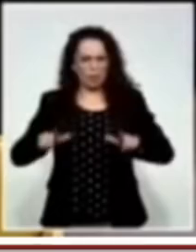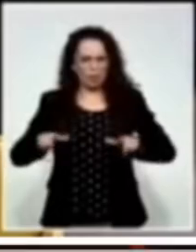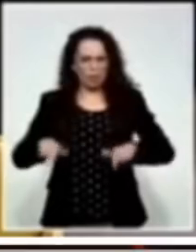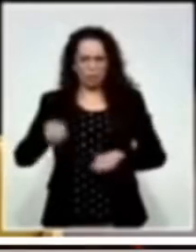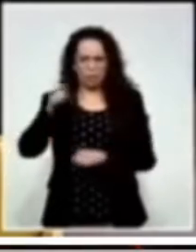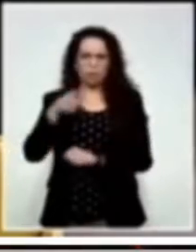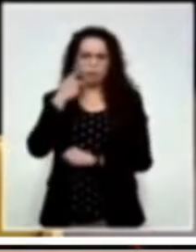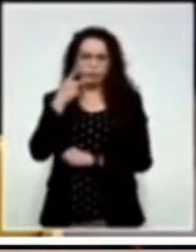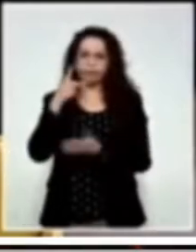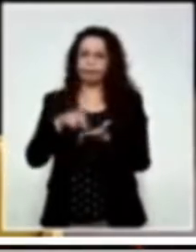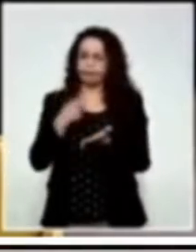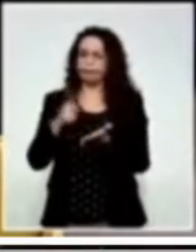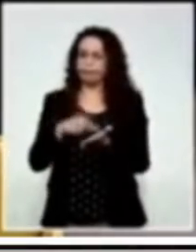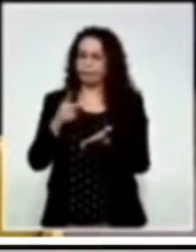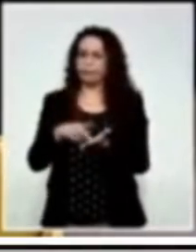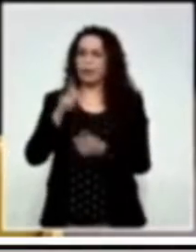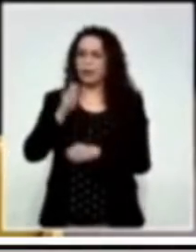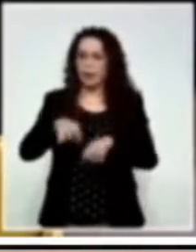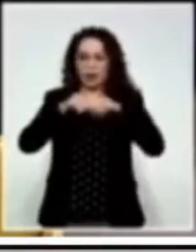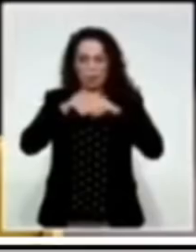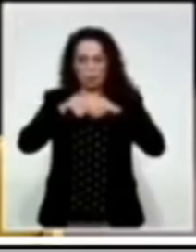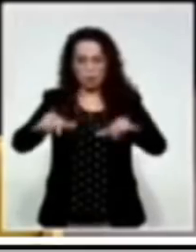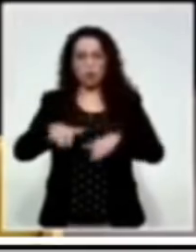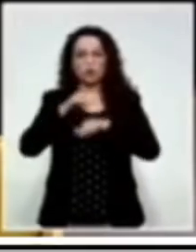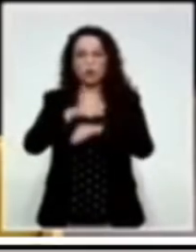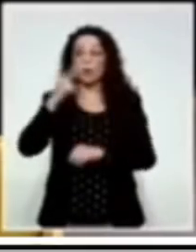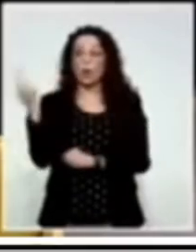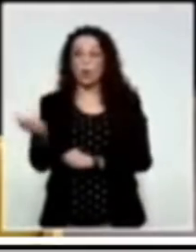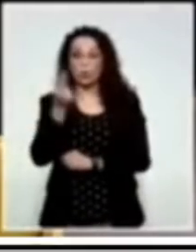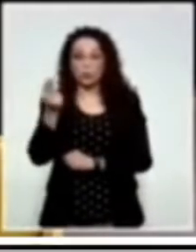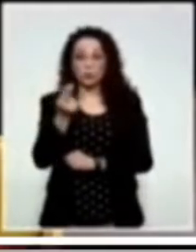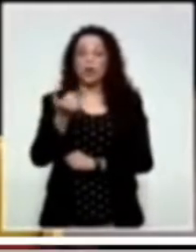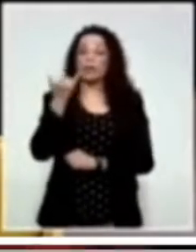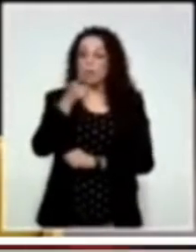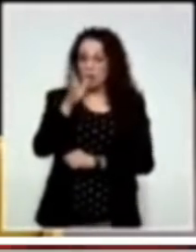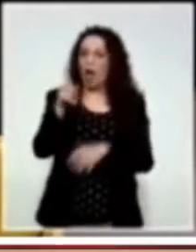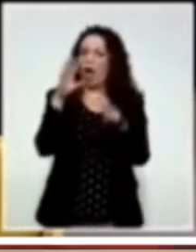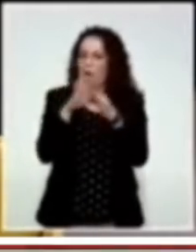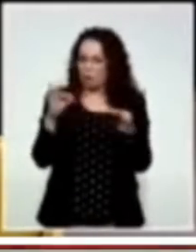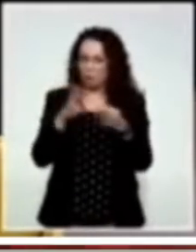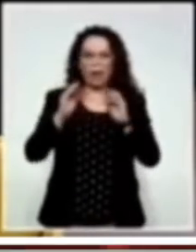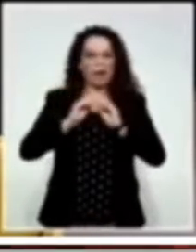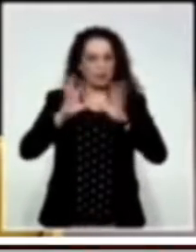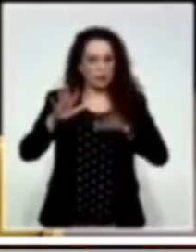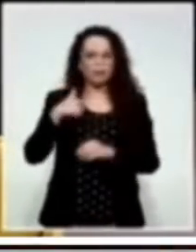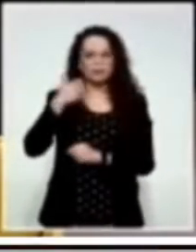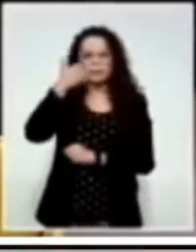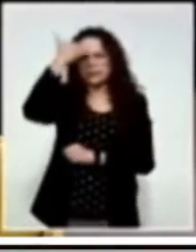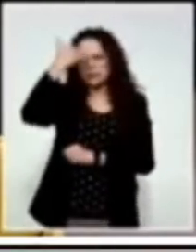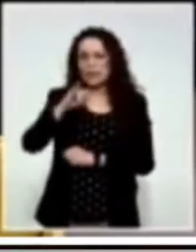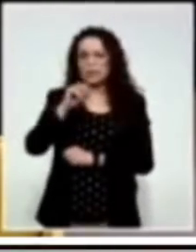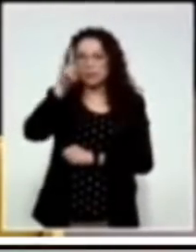muchas veces también de lo que se ha publicado en medios sobre usted y nos lo ha aclarado, me gustaría saber si es cierto que usted aspira